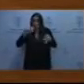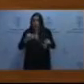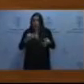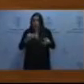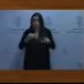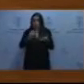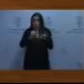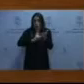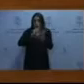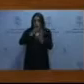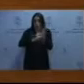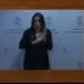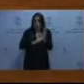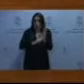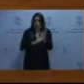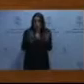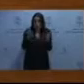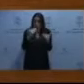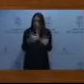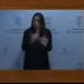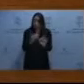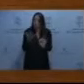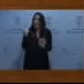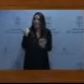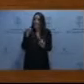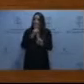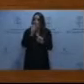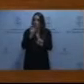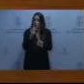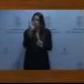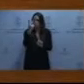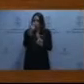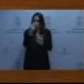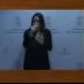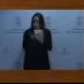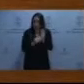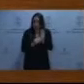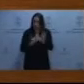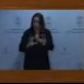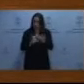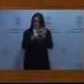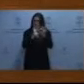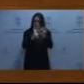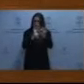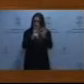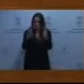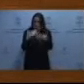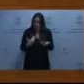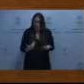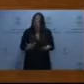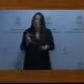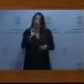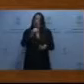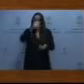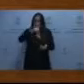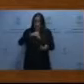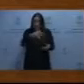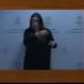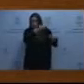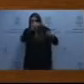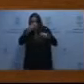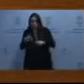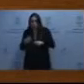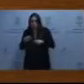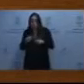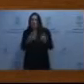se ha podido ver ayer con 2 preguntas parlamentarias al respecto. O cuando se trajo a esta Cámara la necesidad